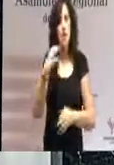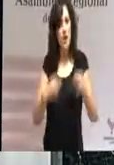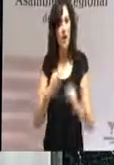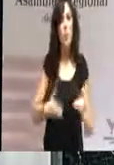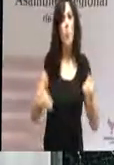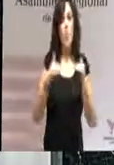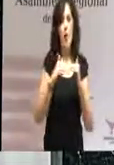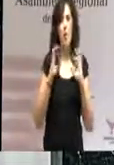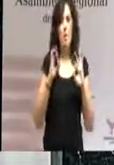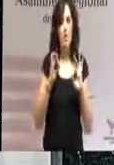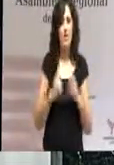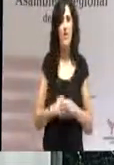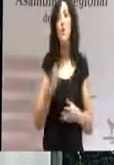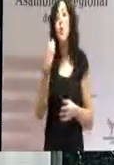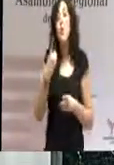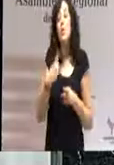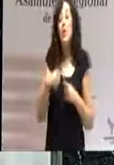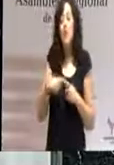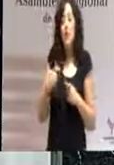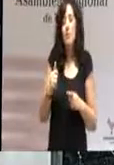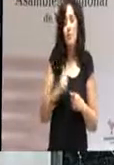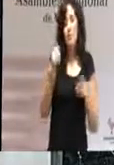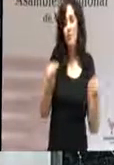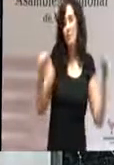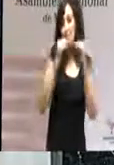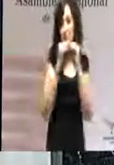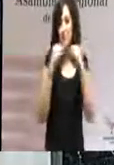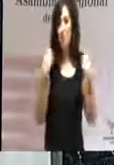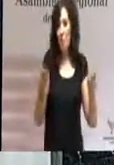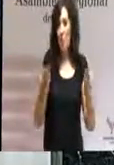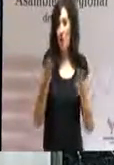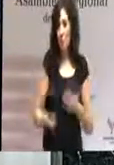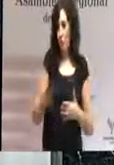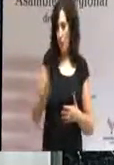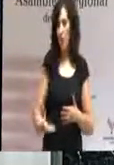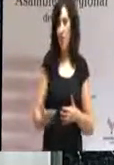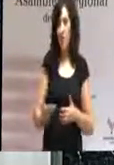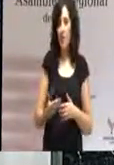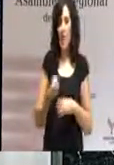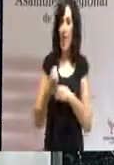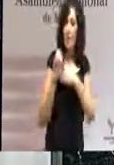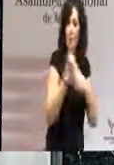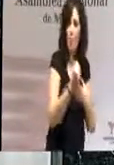una coincidencia importante: hay que seguir apoyando a Lorca.